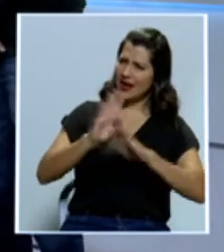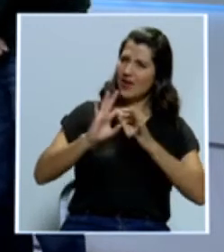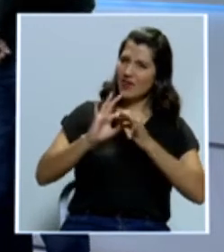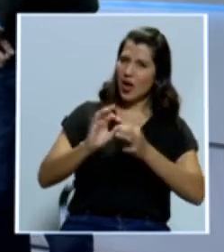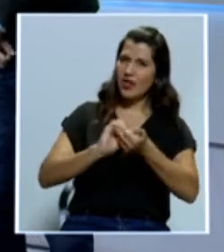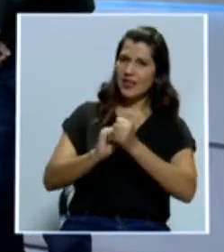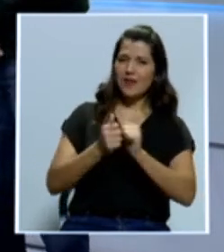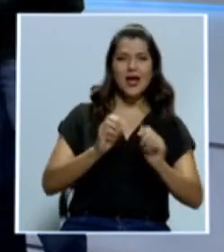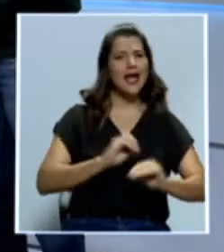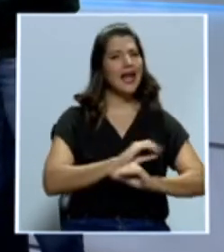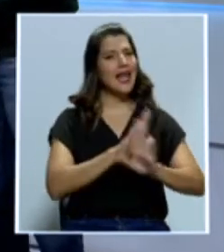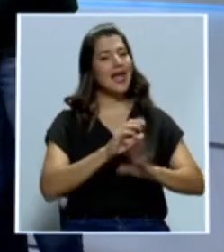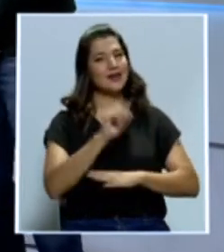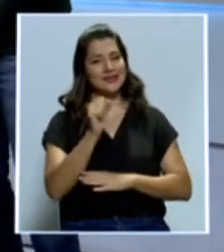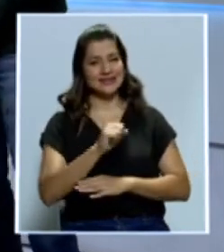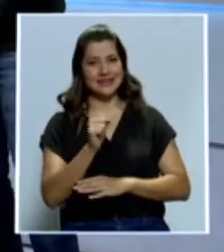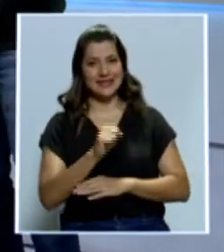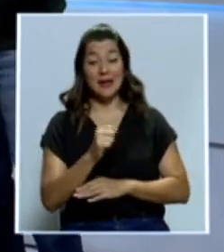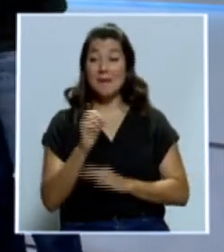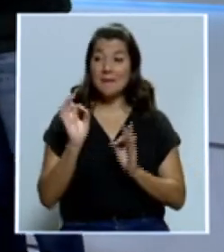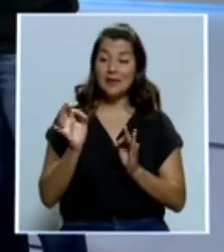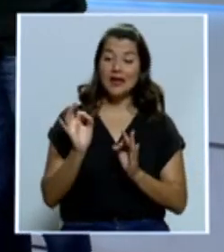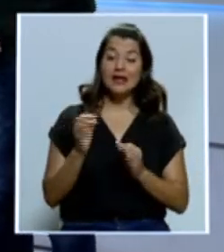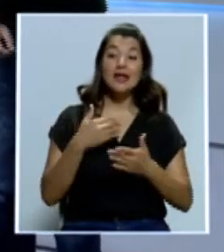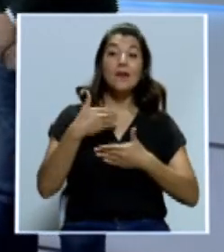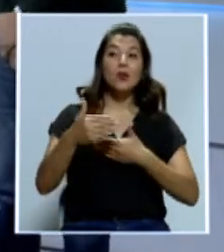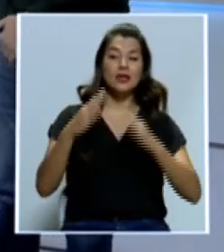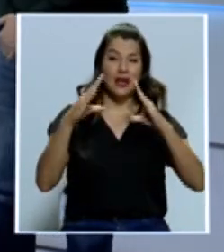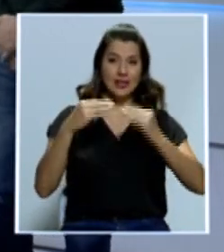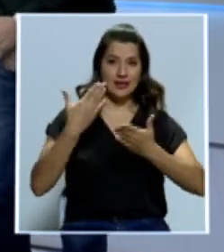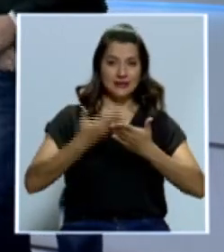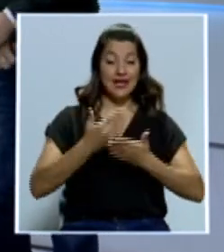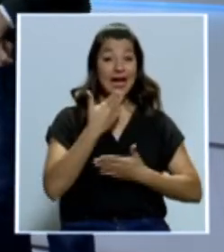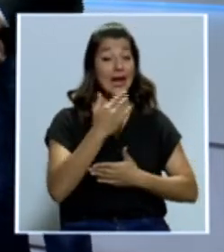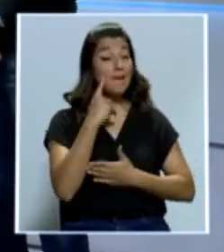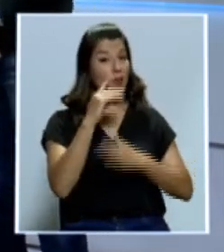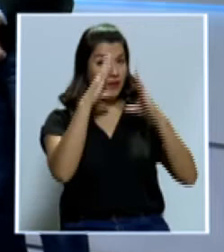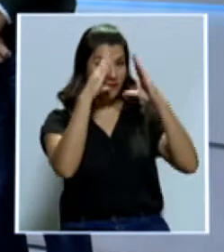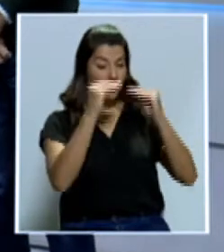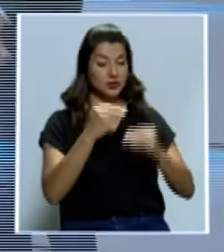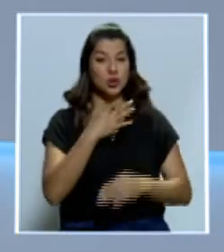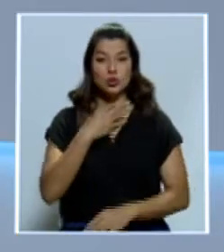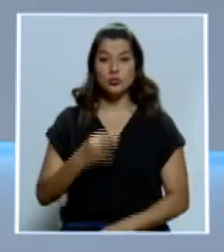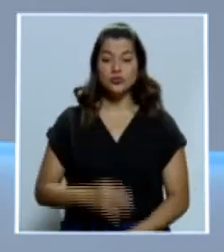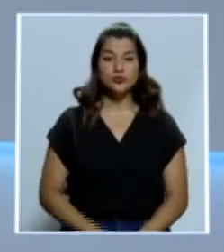Por supuesto, por supuesto. Me parece muy bien. Más tarde vengo. Gracias por la información. Bueno, mucho gusto.